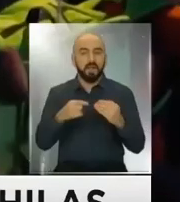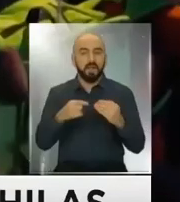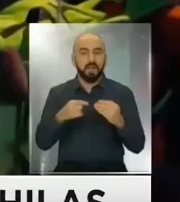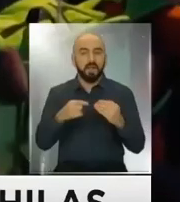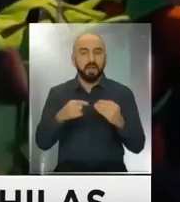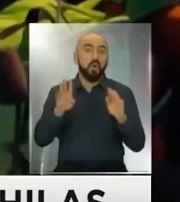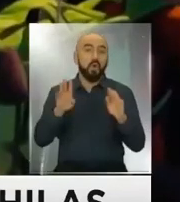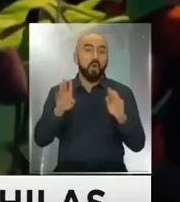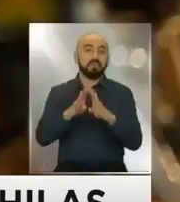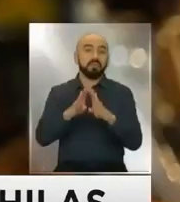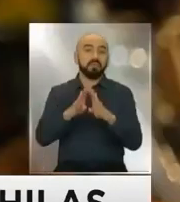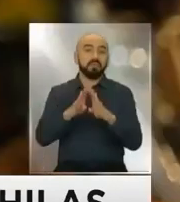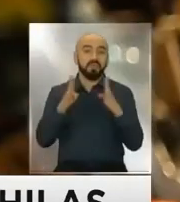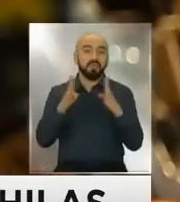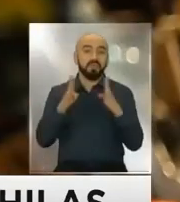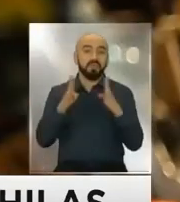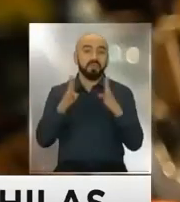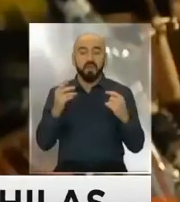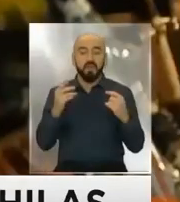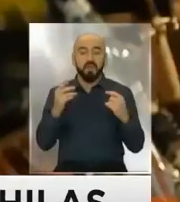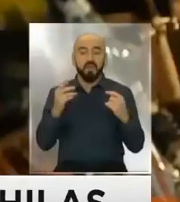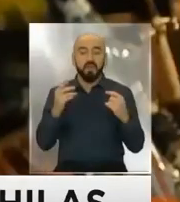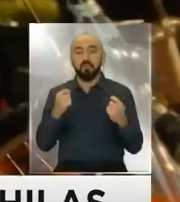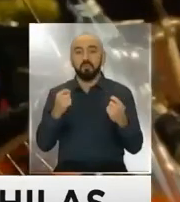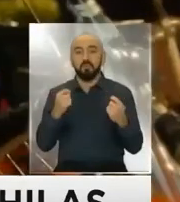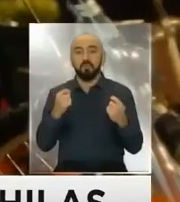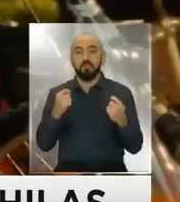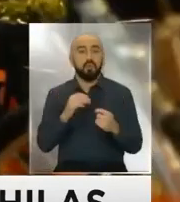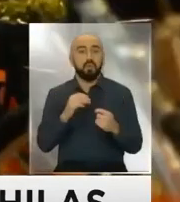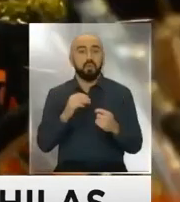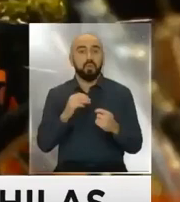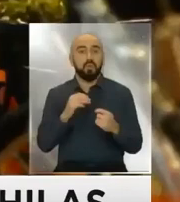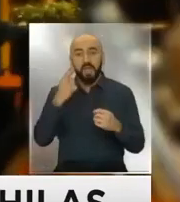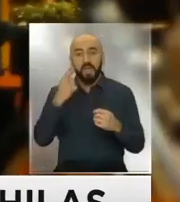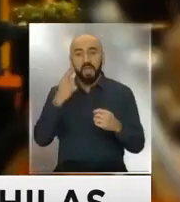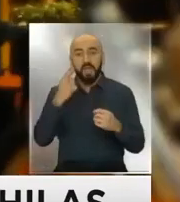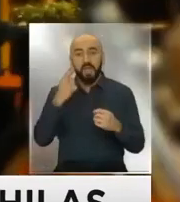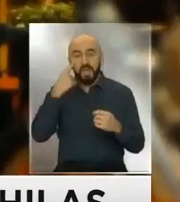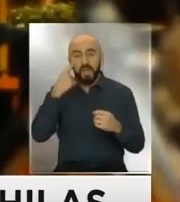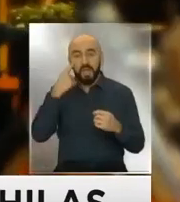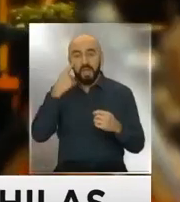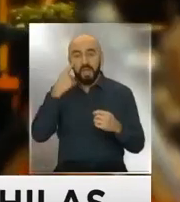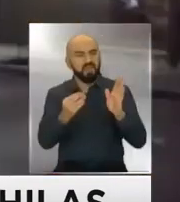repartidores, verifican sus antecedentes personales y certificados de antecedentes.